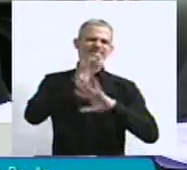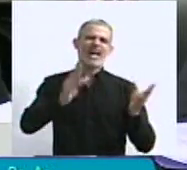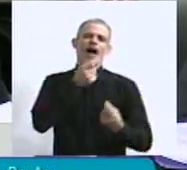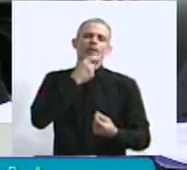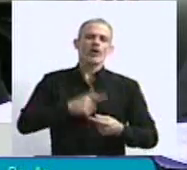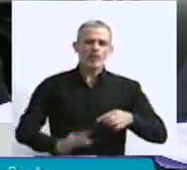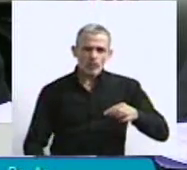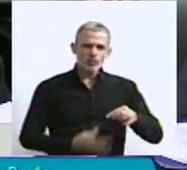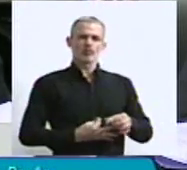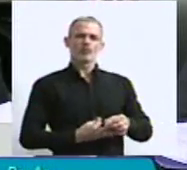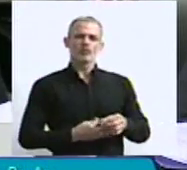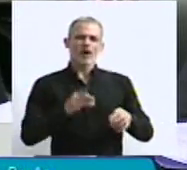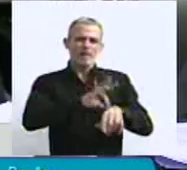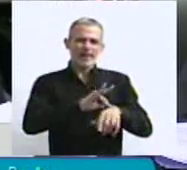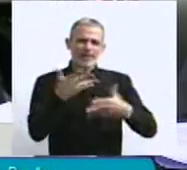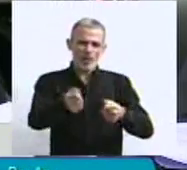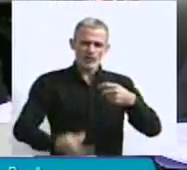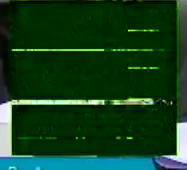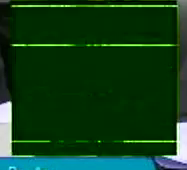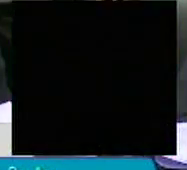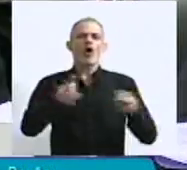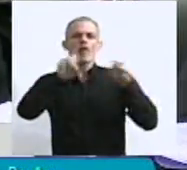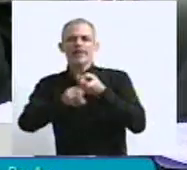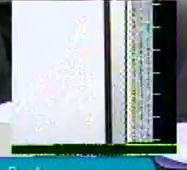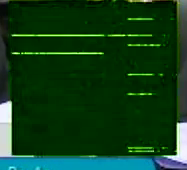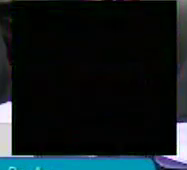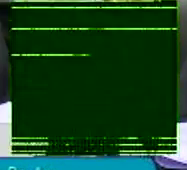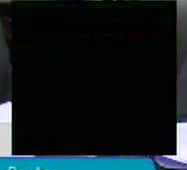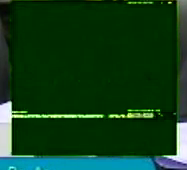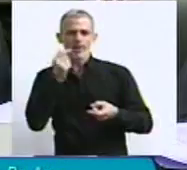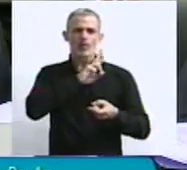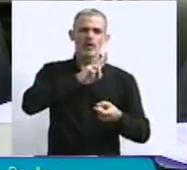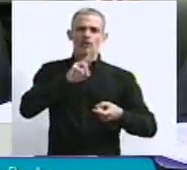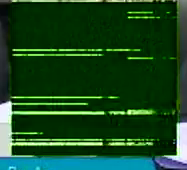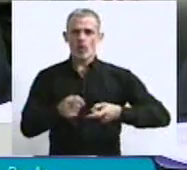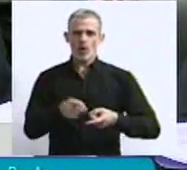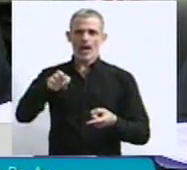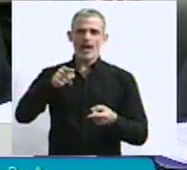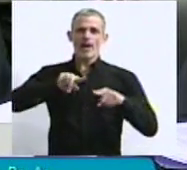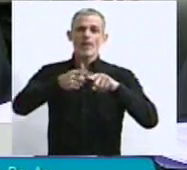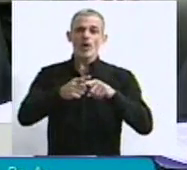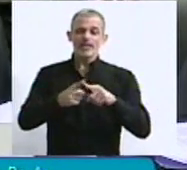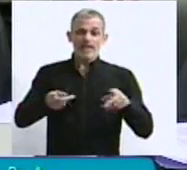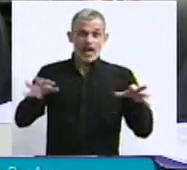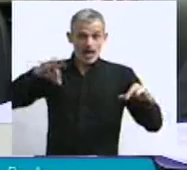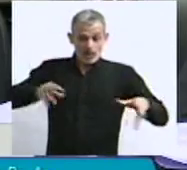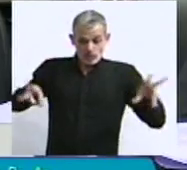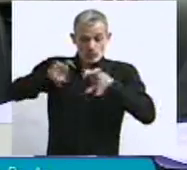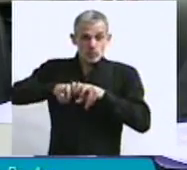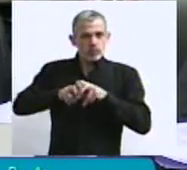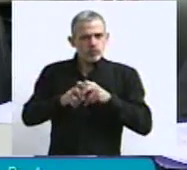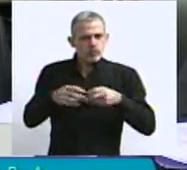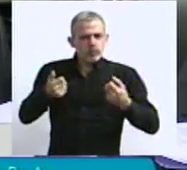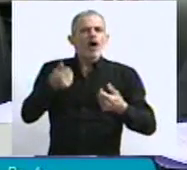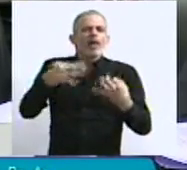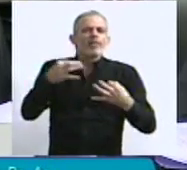fertilización asistida, matrimonio igualitario, identidad de género, se completa con esta política de ingresos, es algo y es un bien